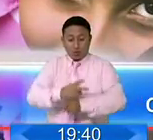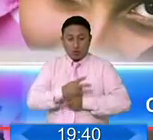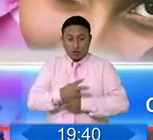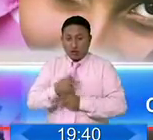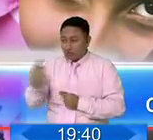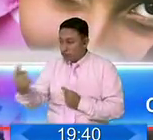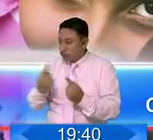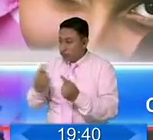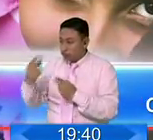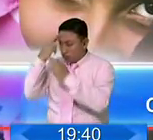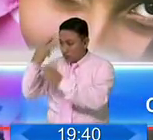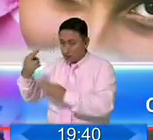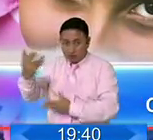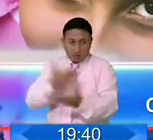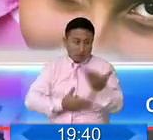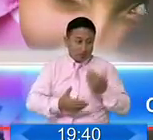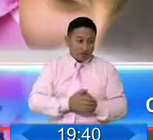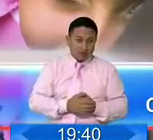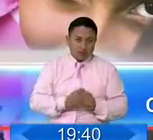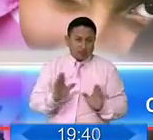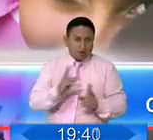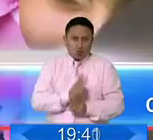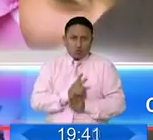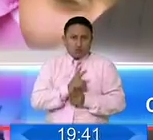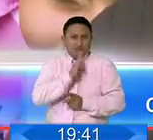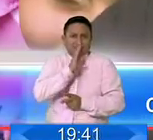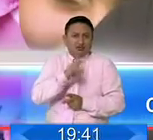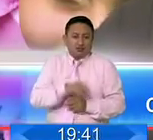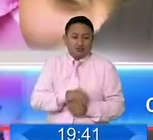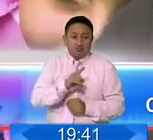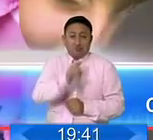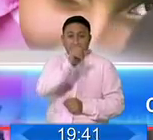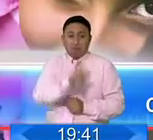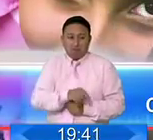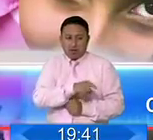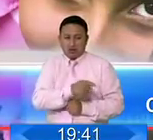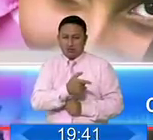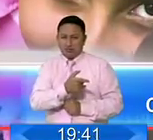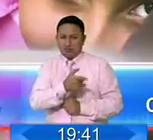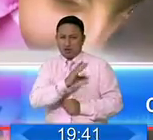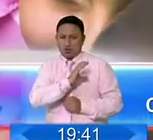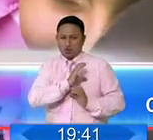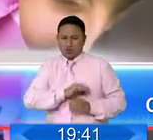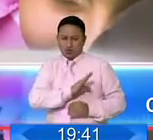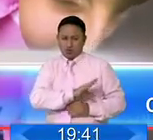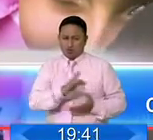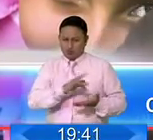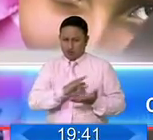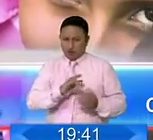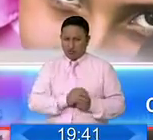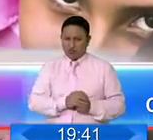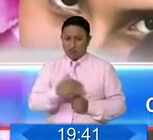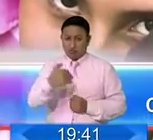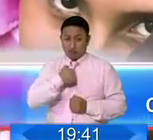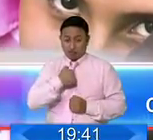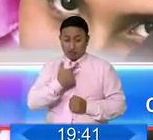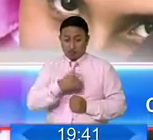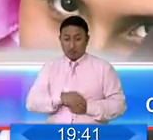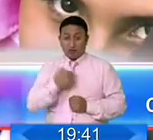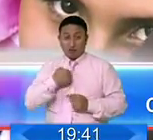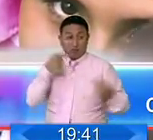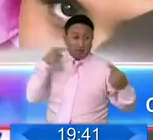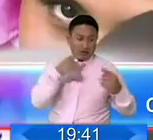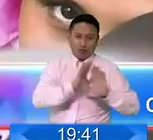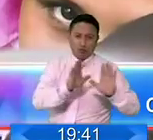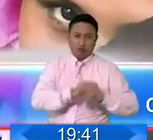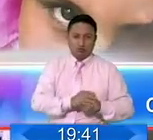tenemos que cuidarnos, y me refiero en todos sentidos. O sea, si vemos a alguien con una conducta inapropiada, nosotros tenemos no que atacarlo,